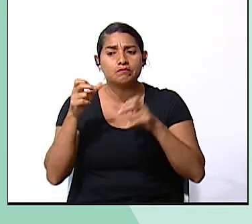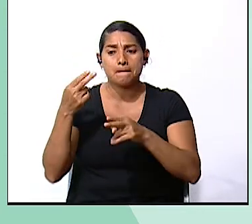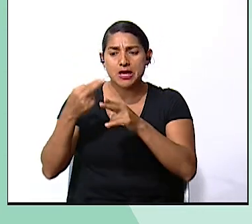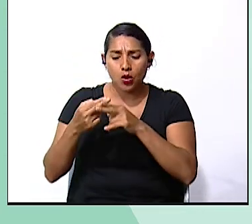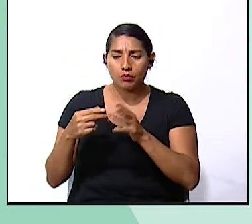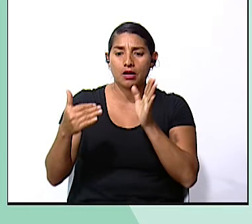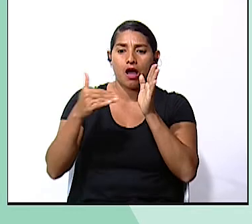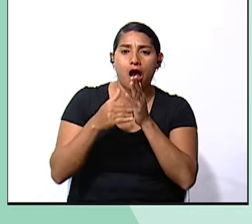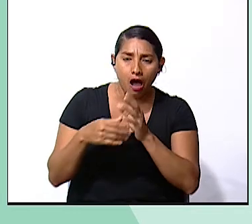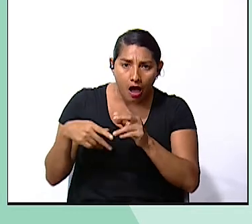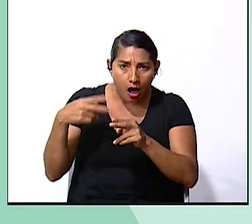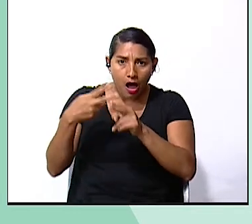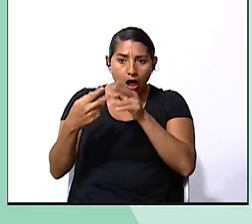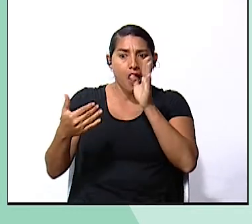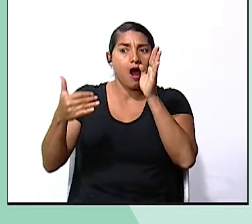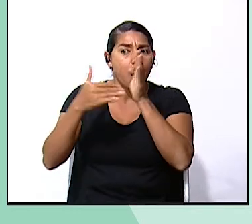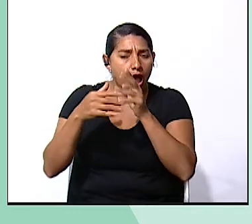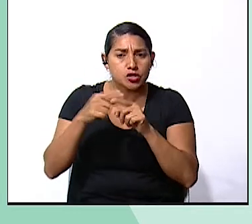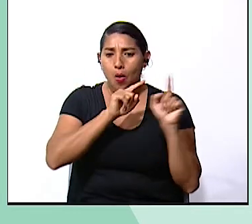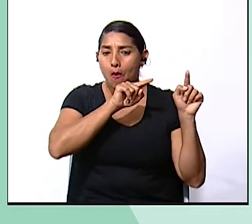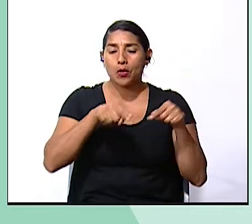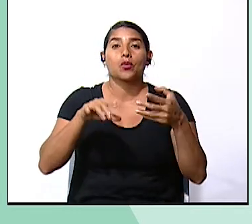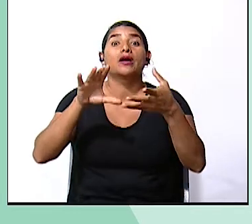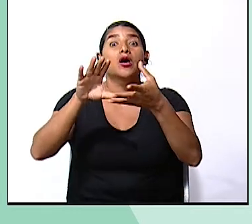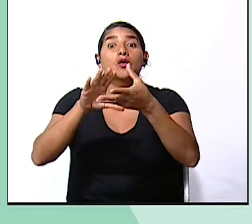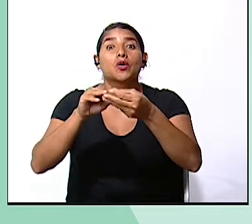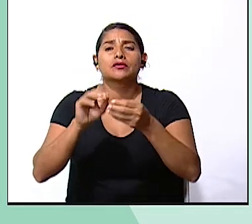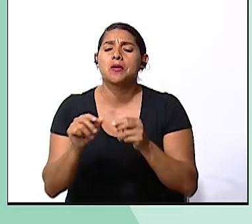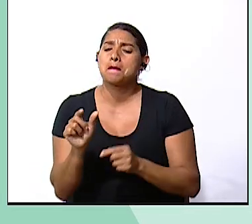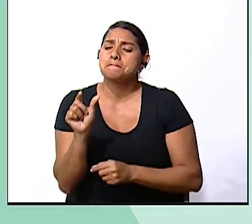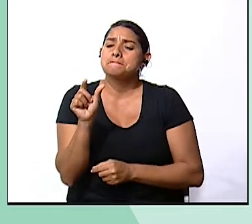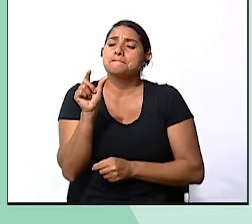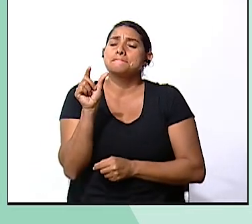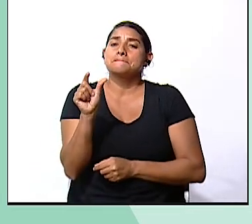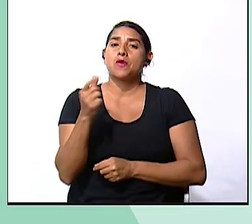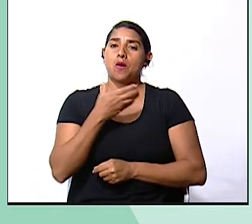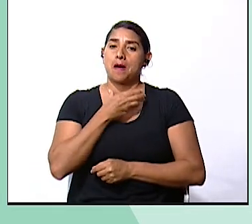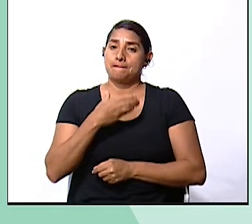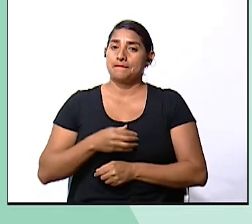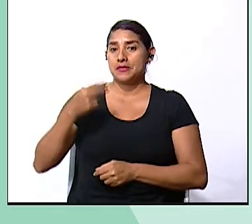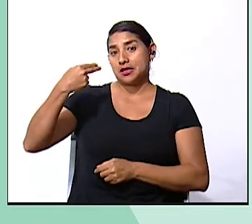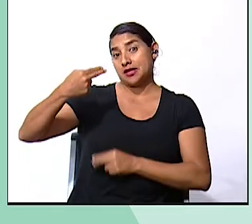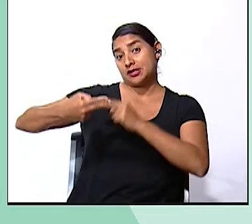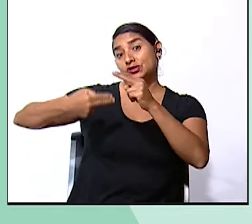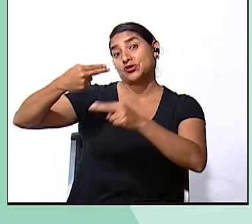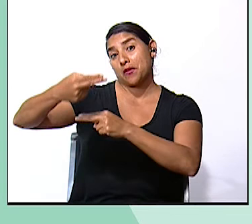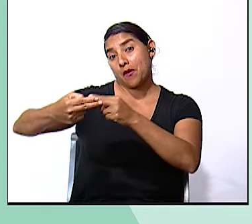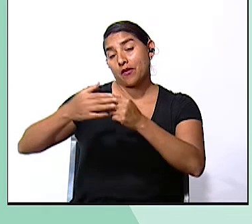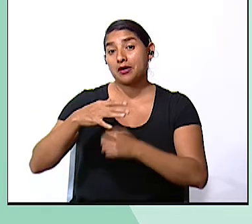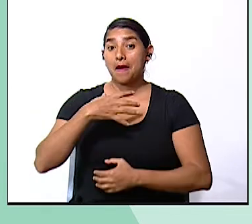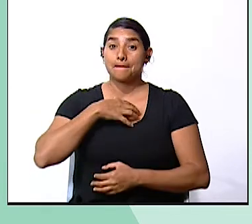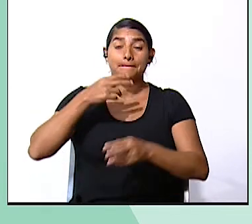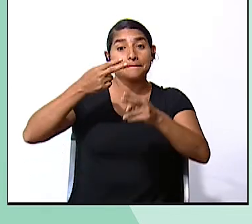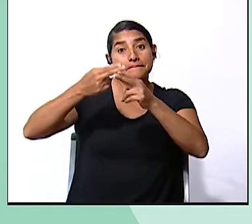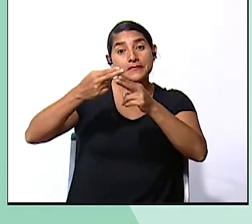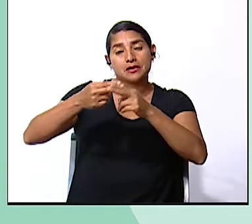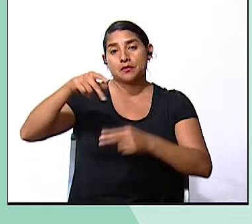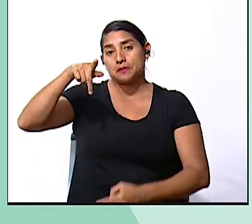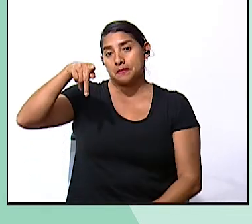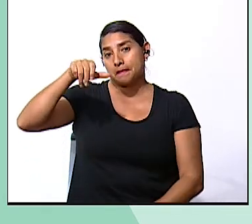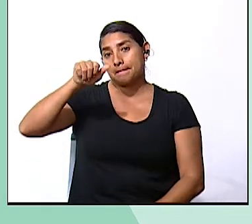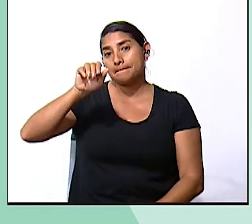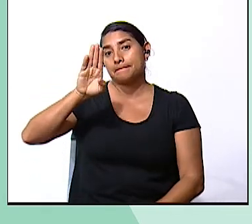nombre varias veces, vengo a contarles un poco sobre mi historia. Mi nombre es